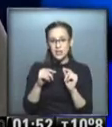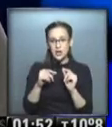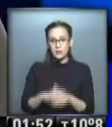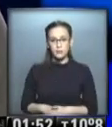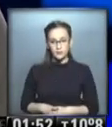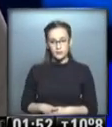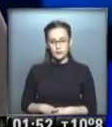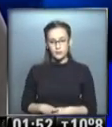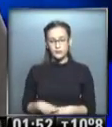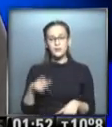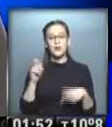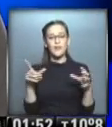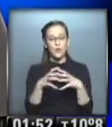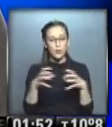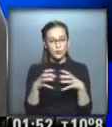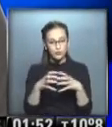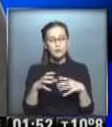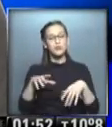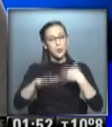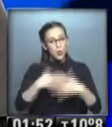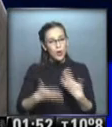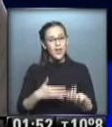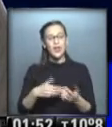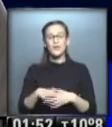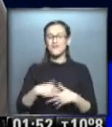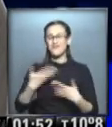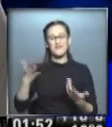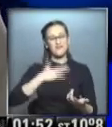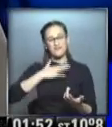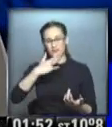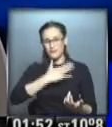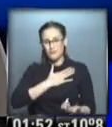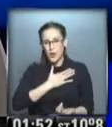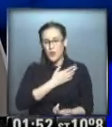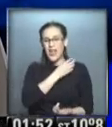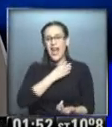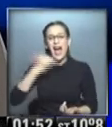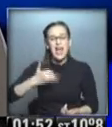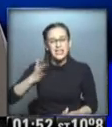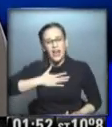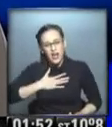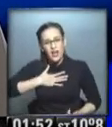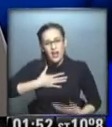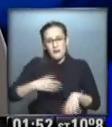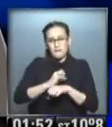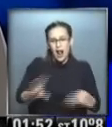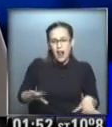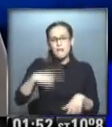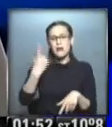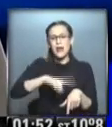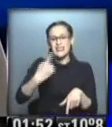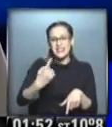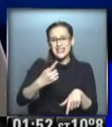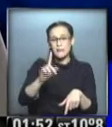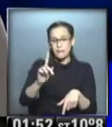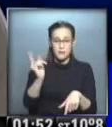nuestro fútbol, en La Ferrere, frente a la Madrid, y lamentablemente tuvo convulsiones en el minuto 29 del primer tiempo. Tuvo